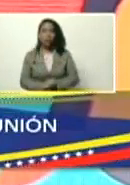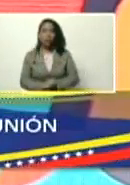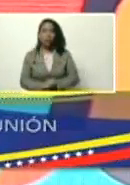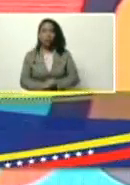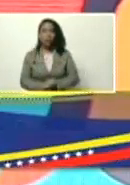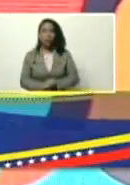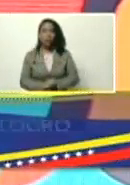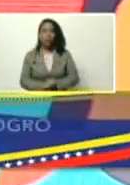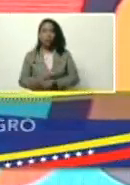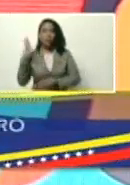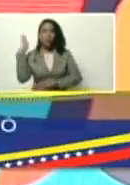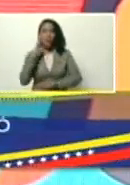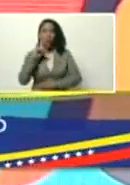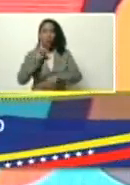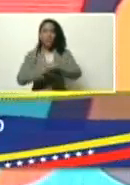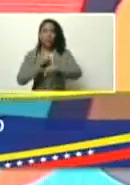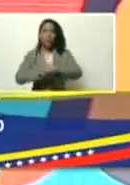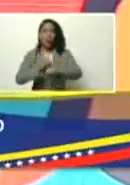Vino el momento,